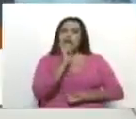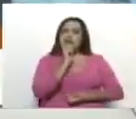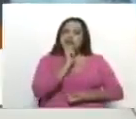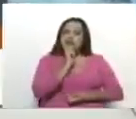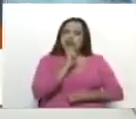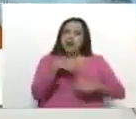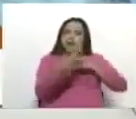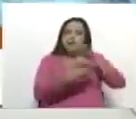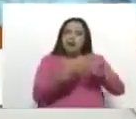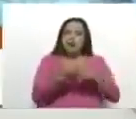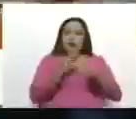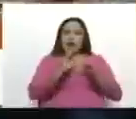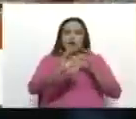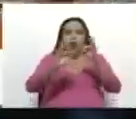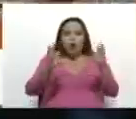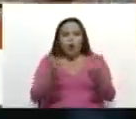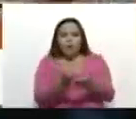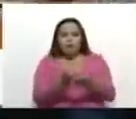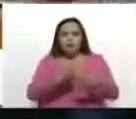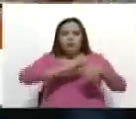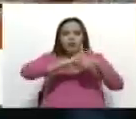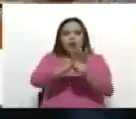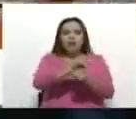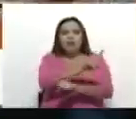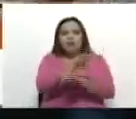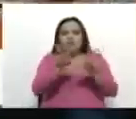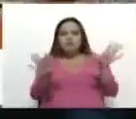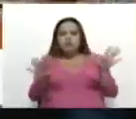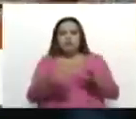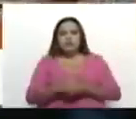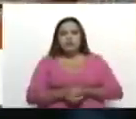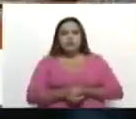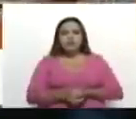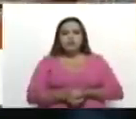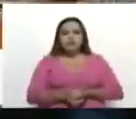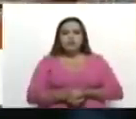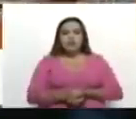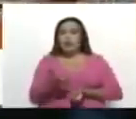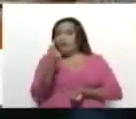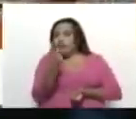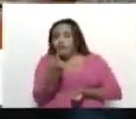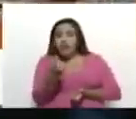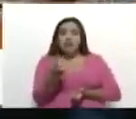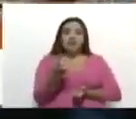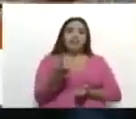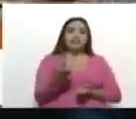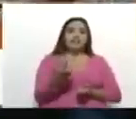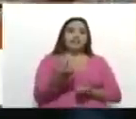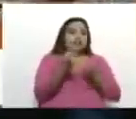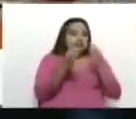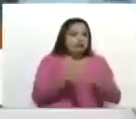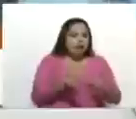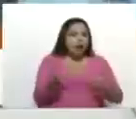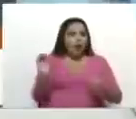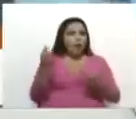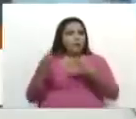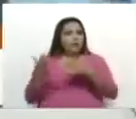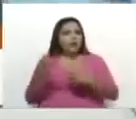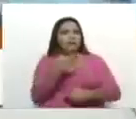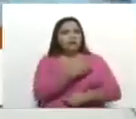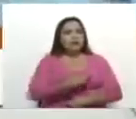la pandemia por Coby 19 sumido en la incertidumbre en el miedo el presidente